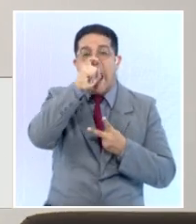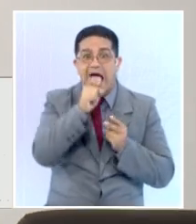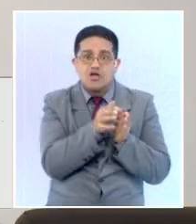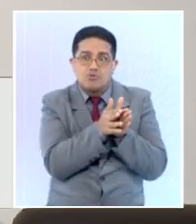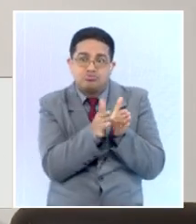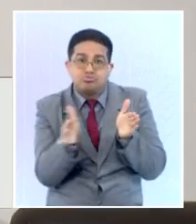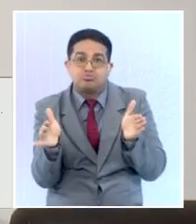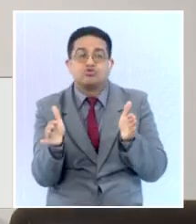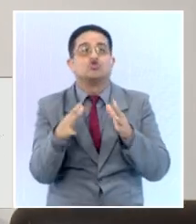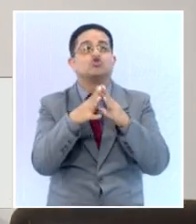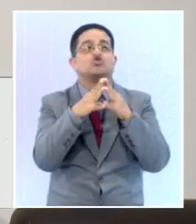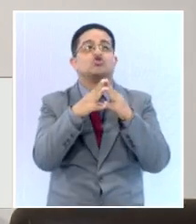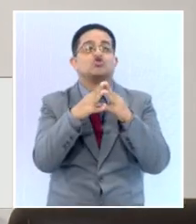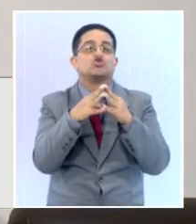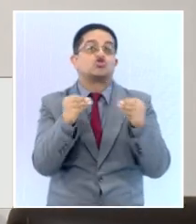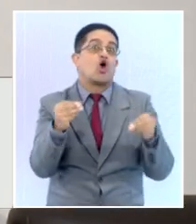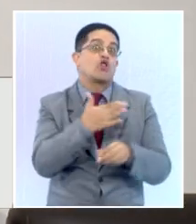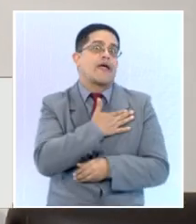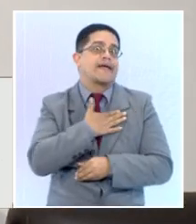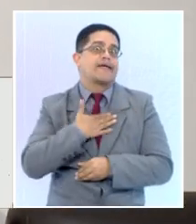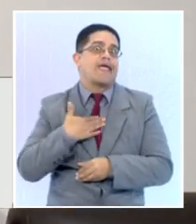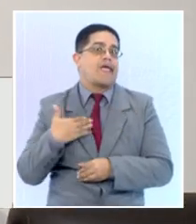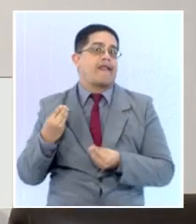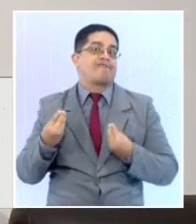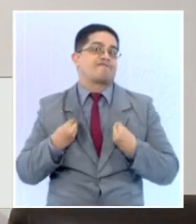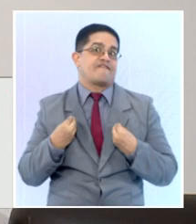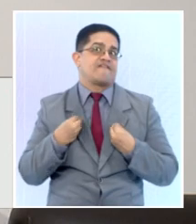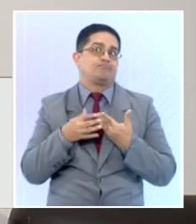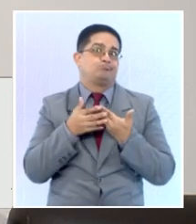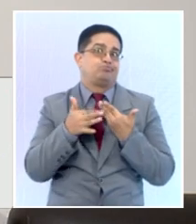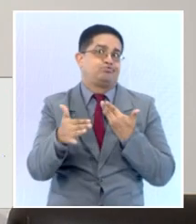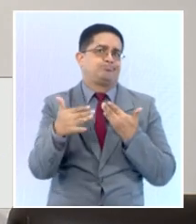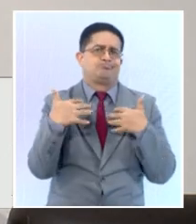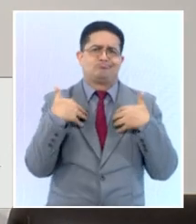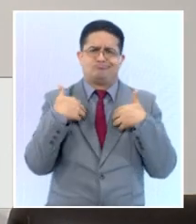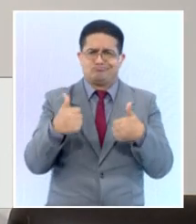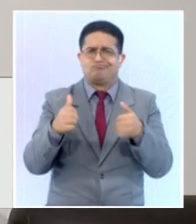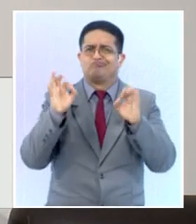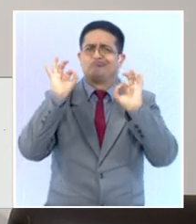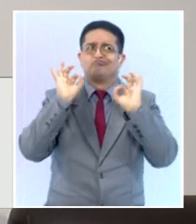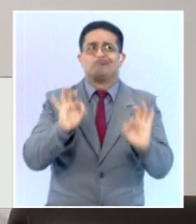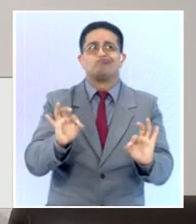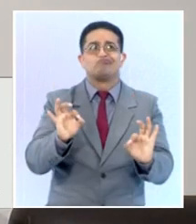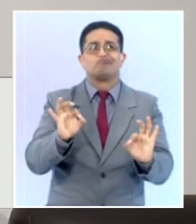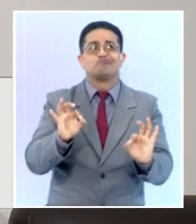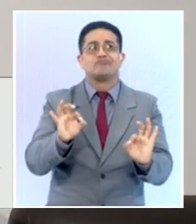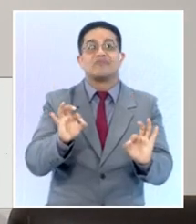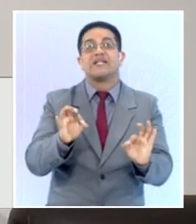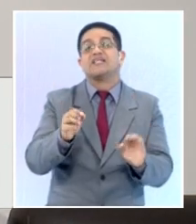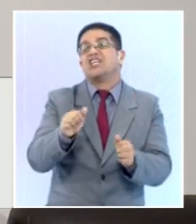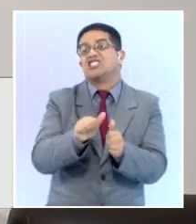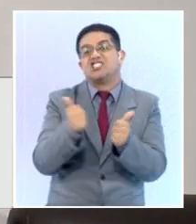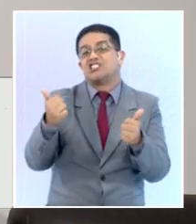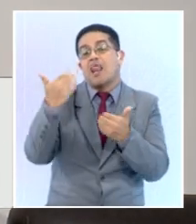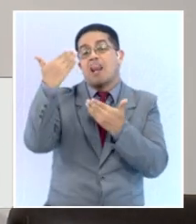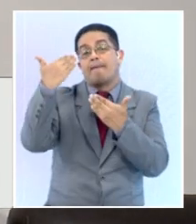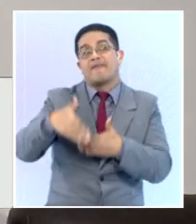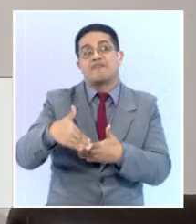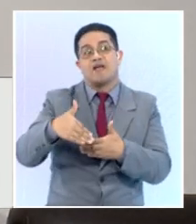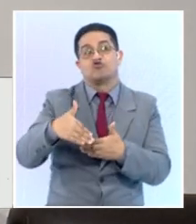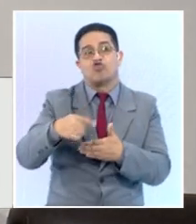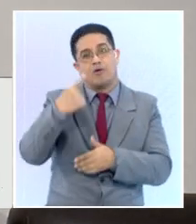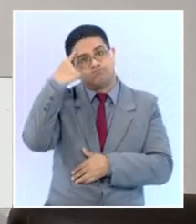vivimos to deseamos tener una vida plena saludable con un mínimo de limitaciones físicas y